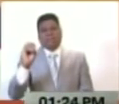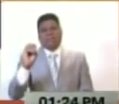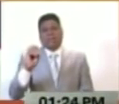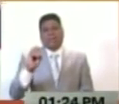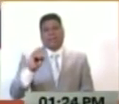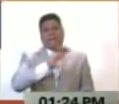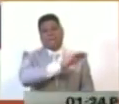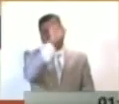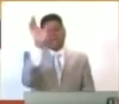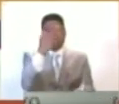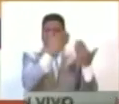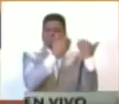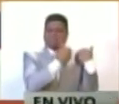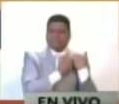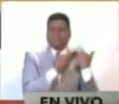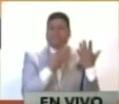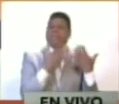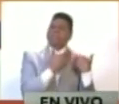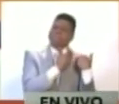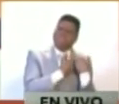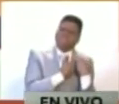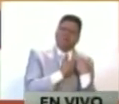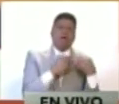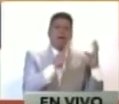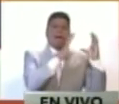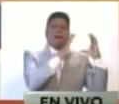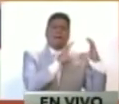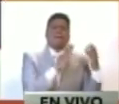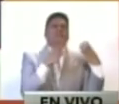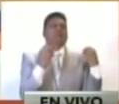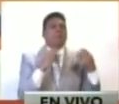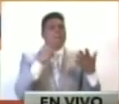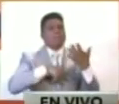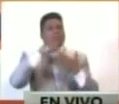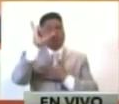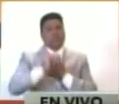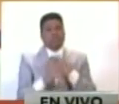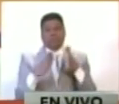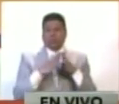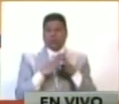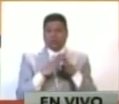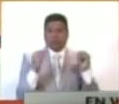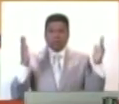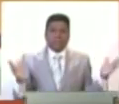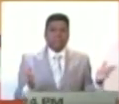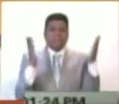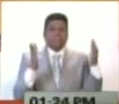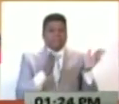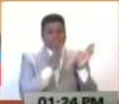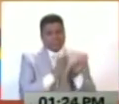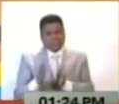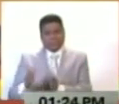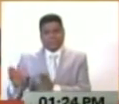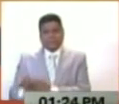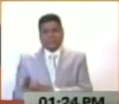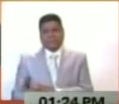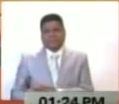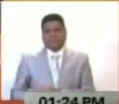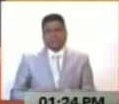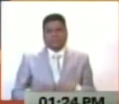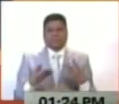debe encauzar y dirigir todos sus proyectos y todas las aspiraciones de esta organización. Con mucho